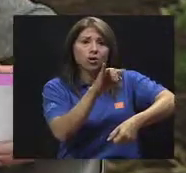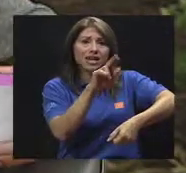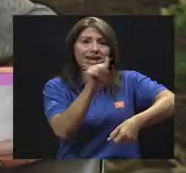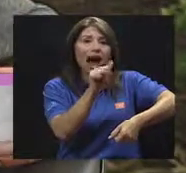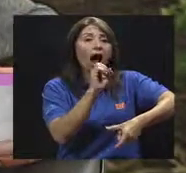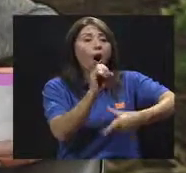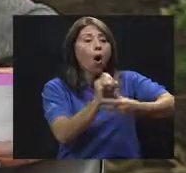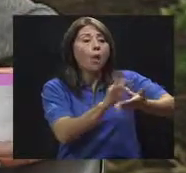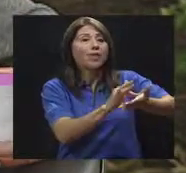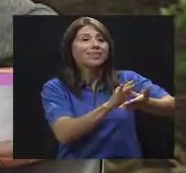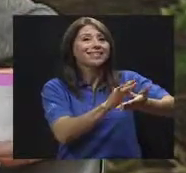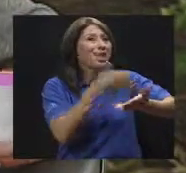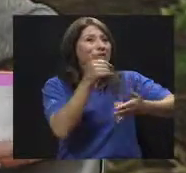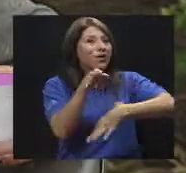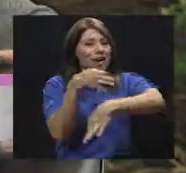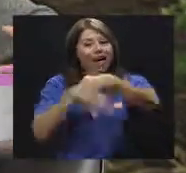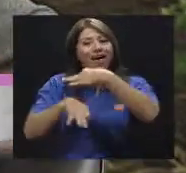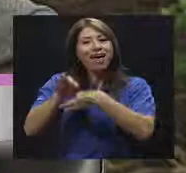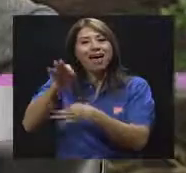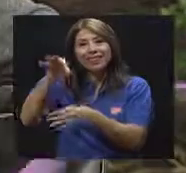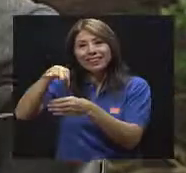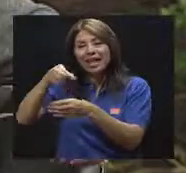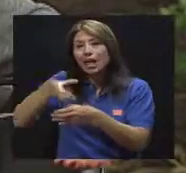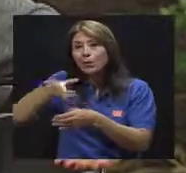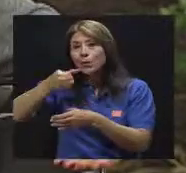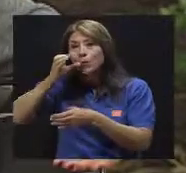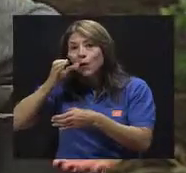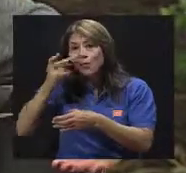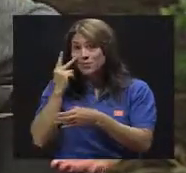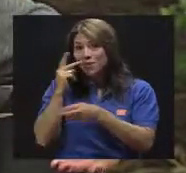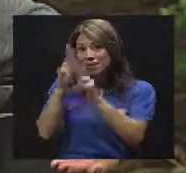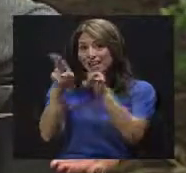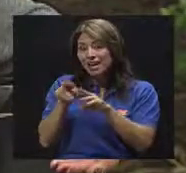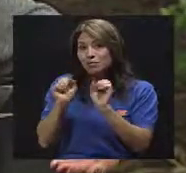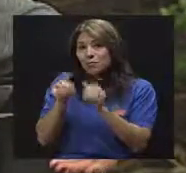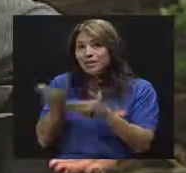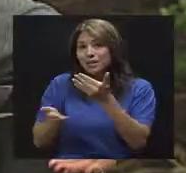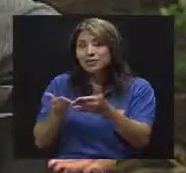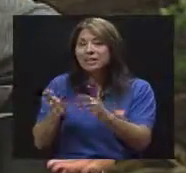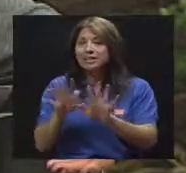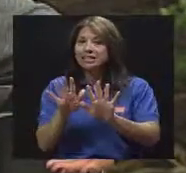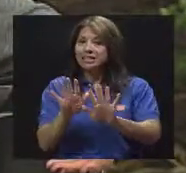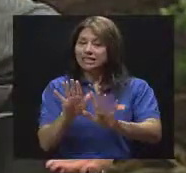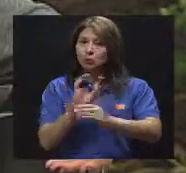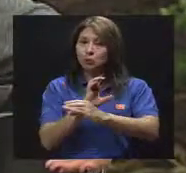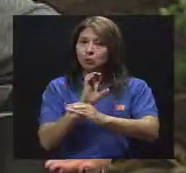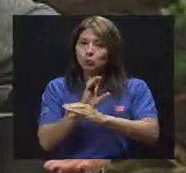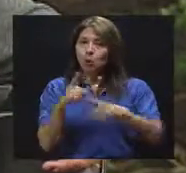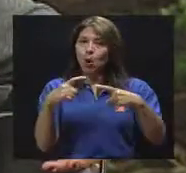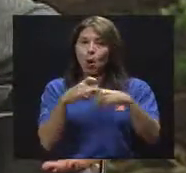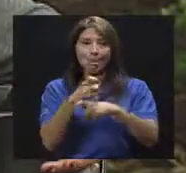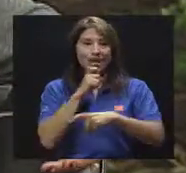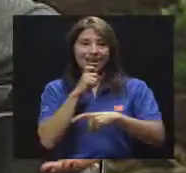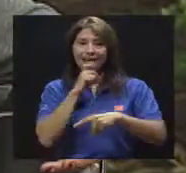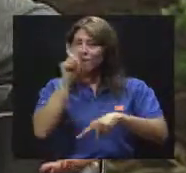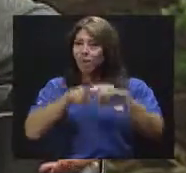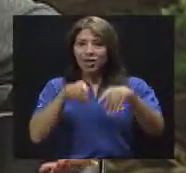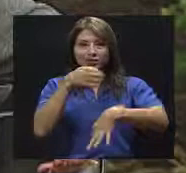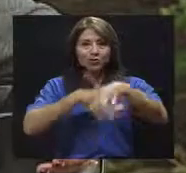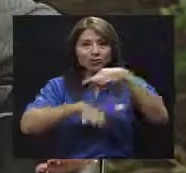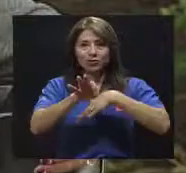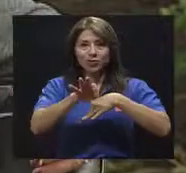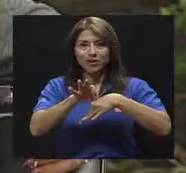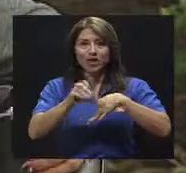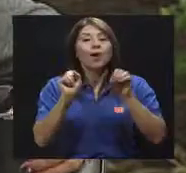medicamento vía oral por una infusión de X planta que vio en internet que podría servir, la cosa es un poco más complicada. No lo puedo